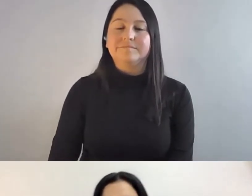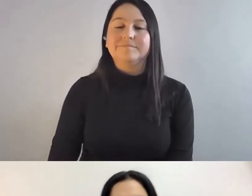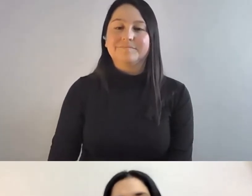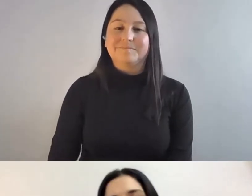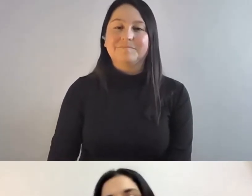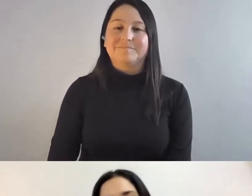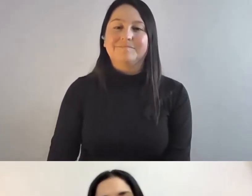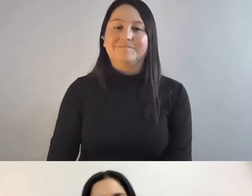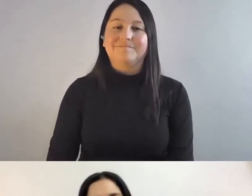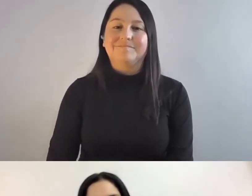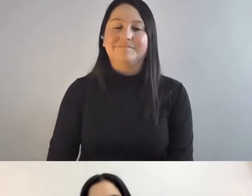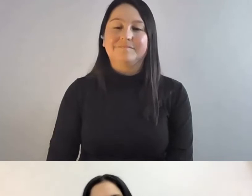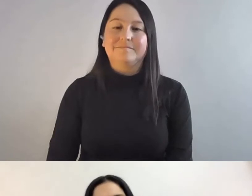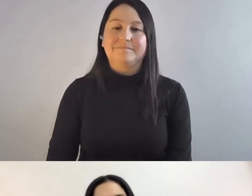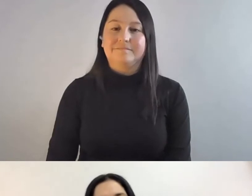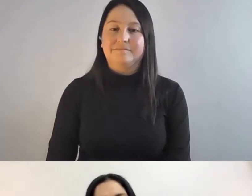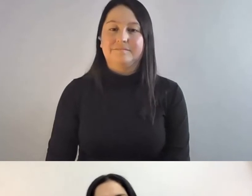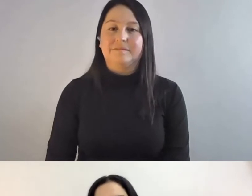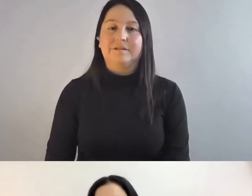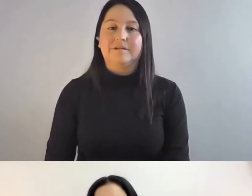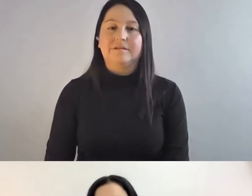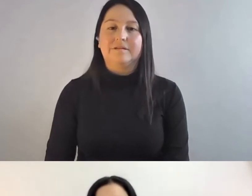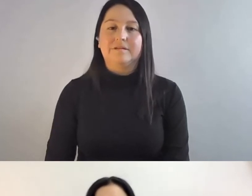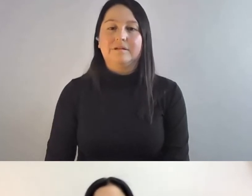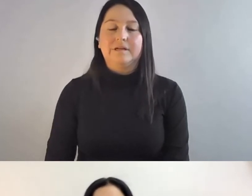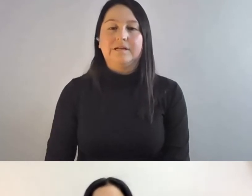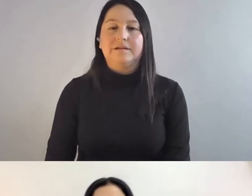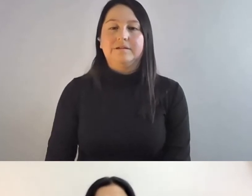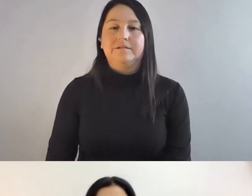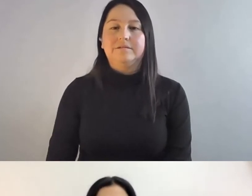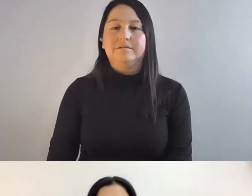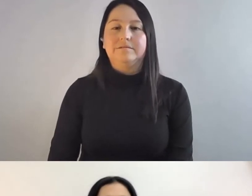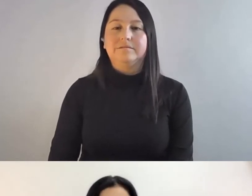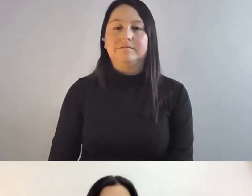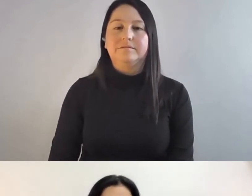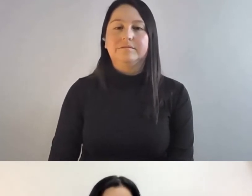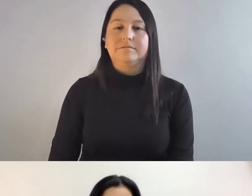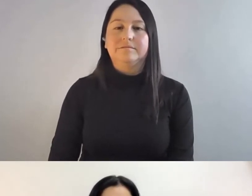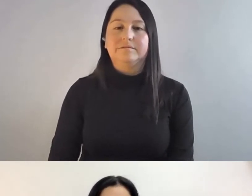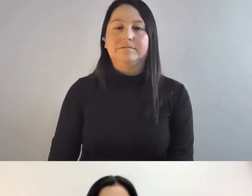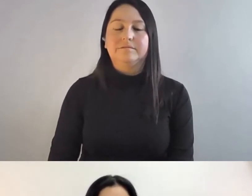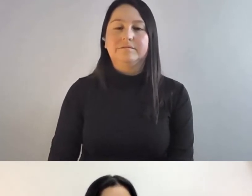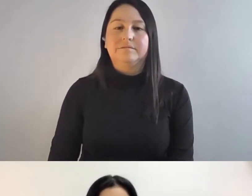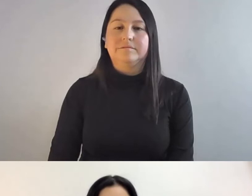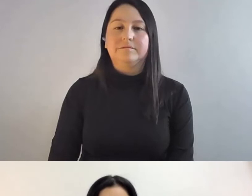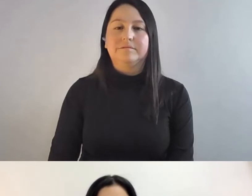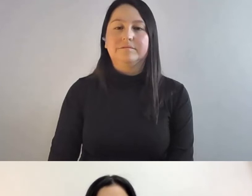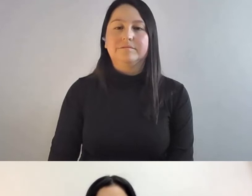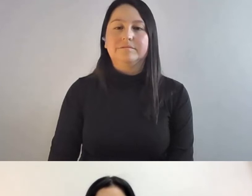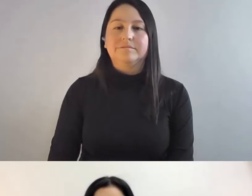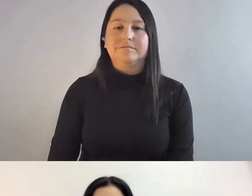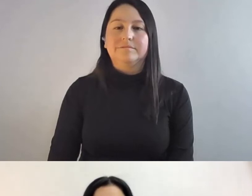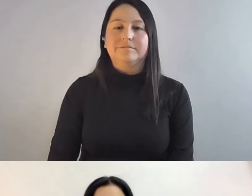que previa a su publicación o desarrollo se le ha Validado. consultado y se ha validado por la comunidad, sí,